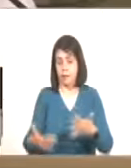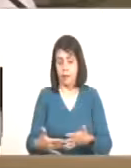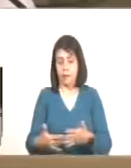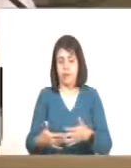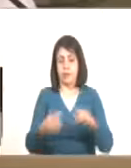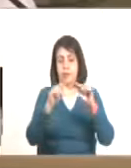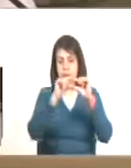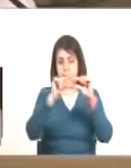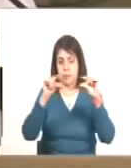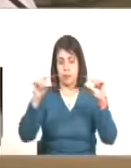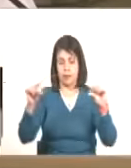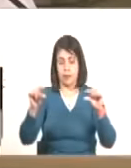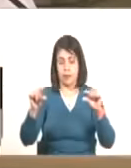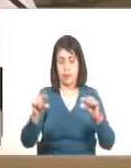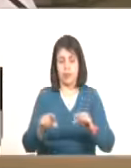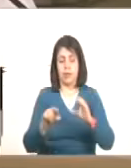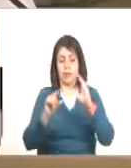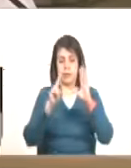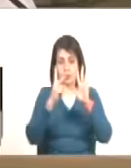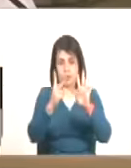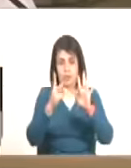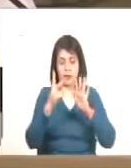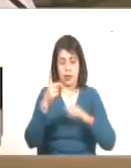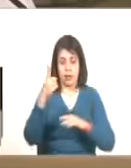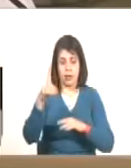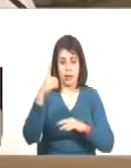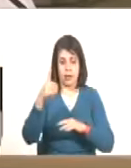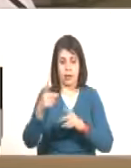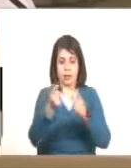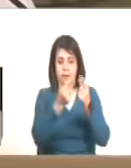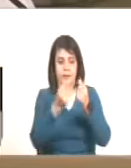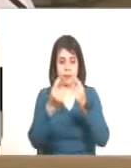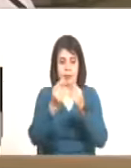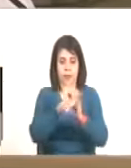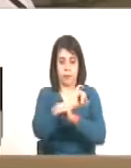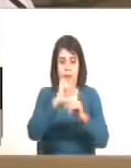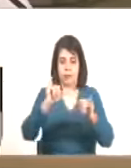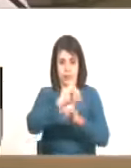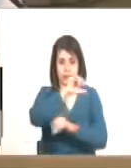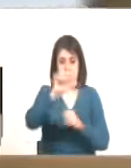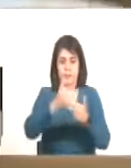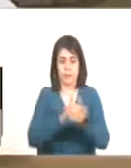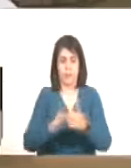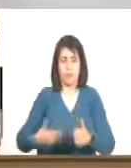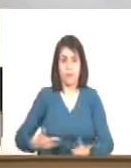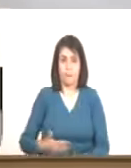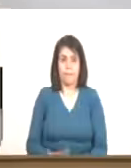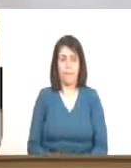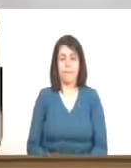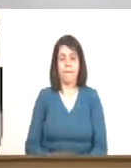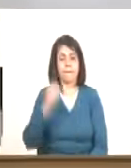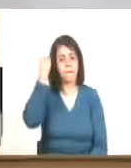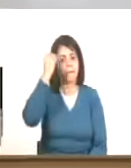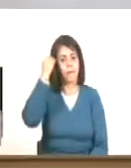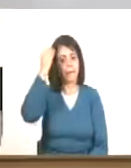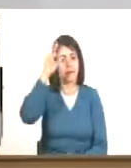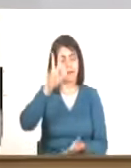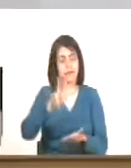siguientes términos. Sección 7ª de los derechos económicos. Es todo, ciudadano vicepresidente.